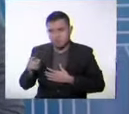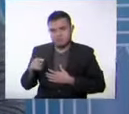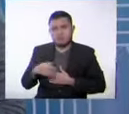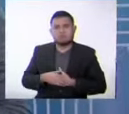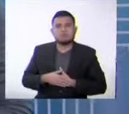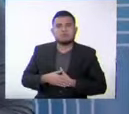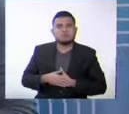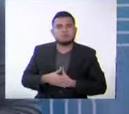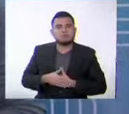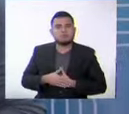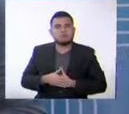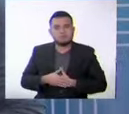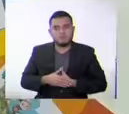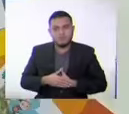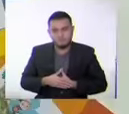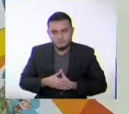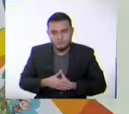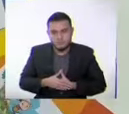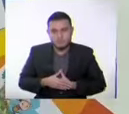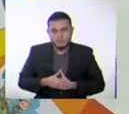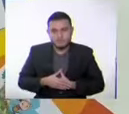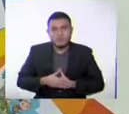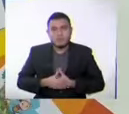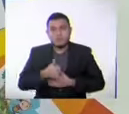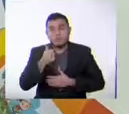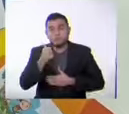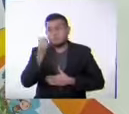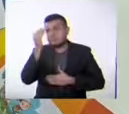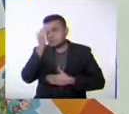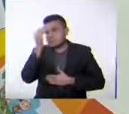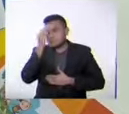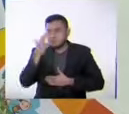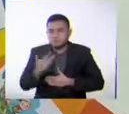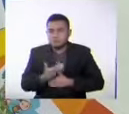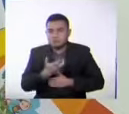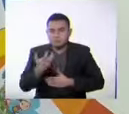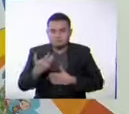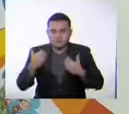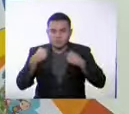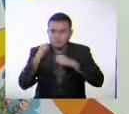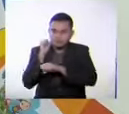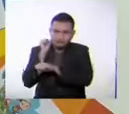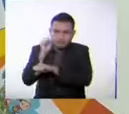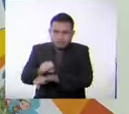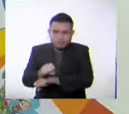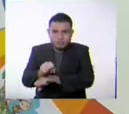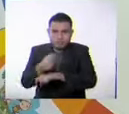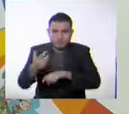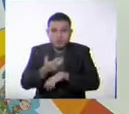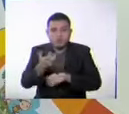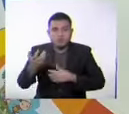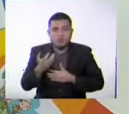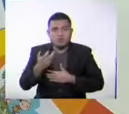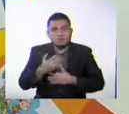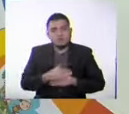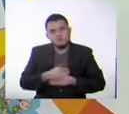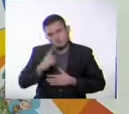Sí, y es bueno saber que debemos de derribar esos estereotipos. Y es por eso